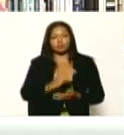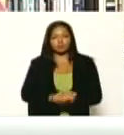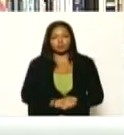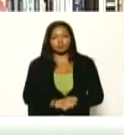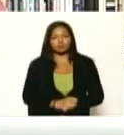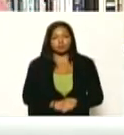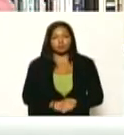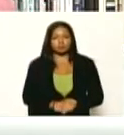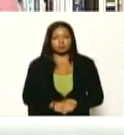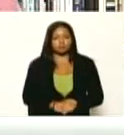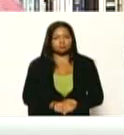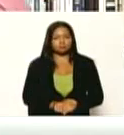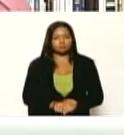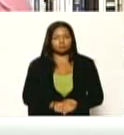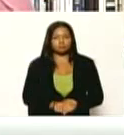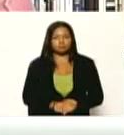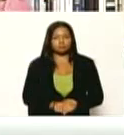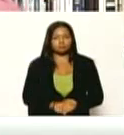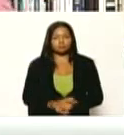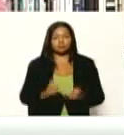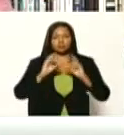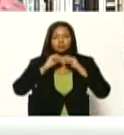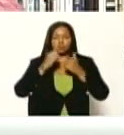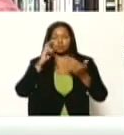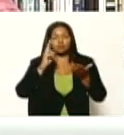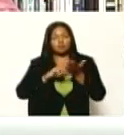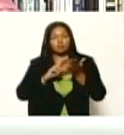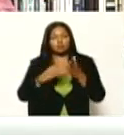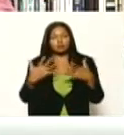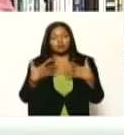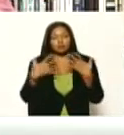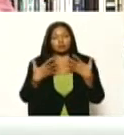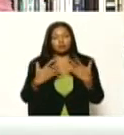combinado. Y Aristóbulo era eso, alegría,